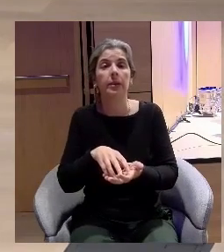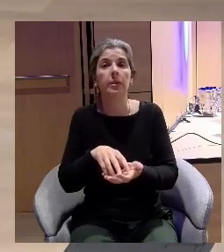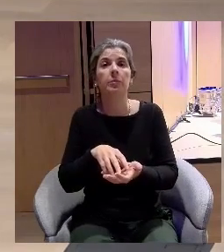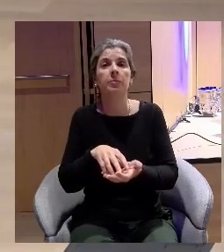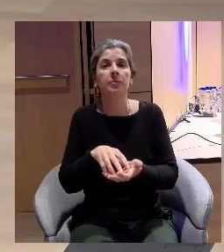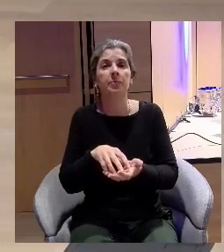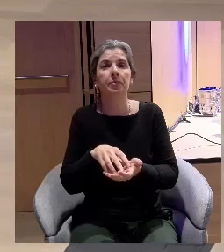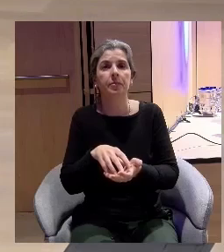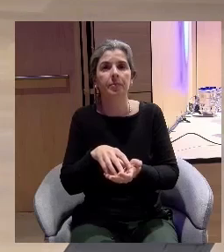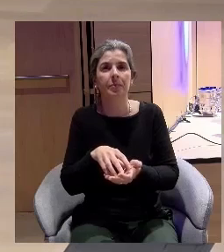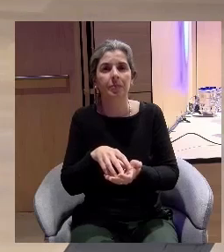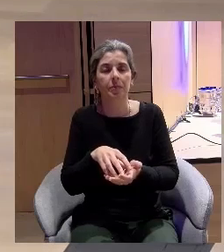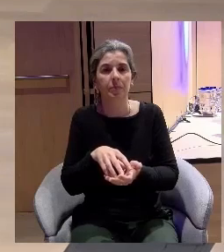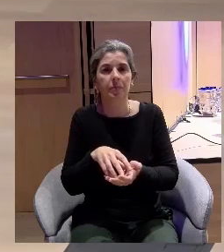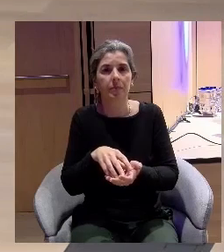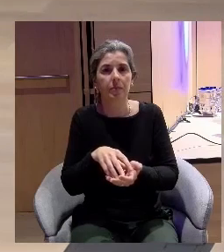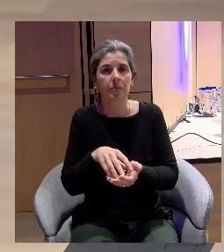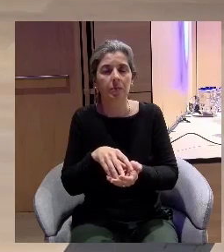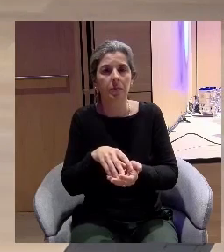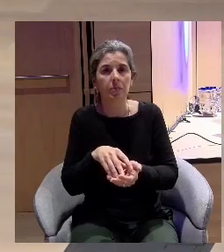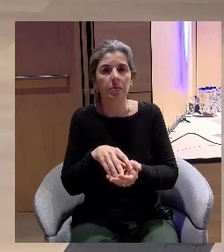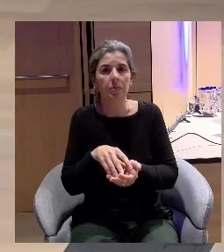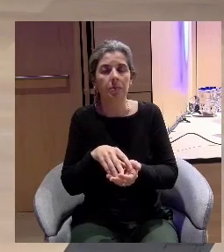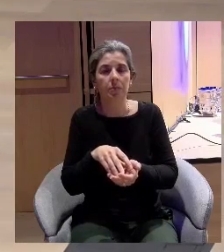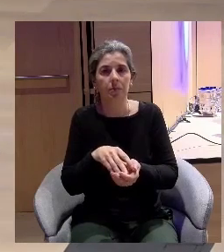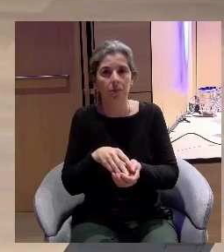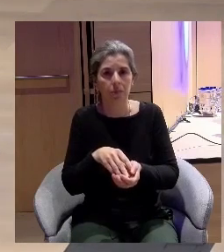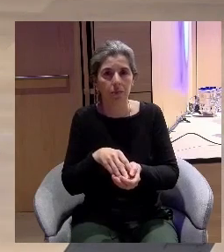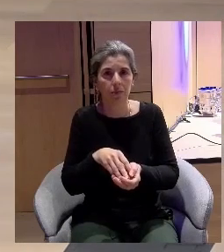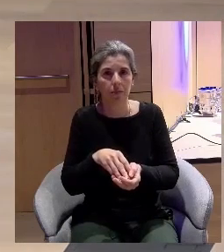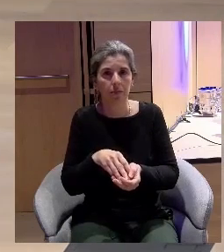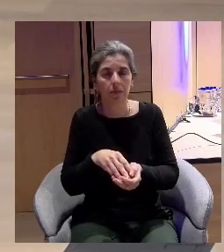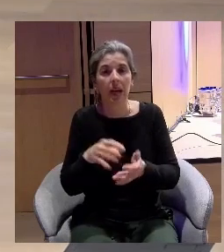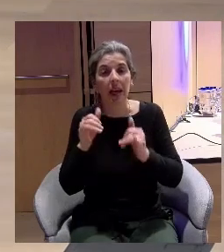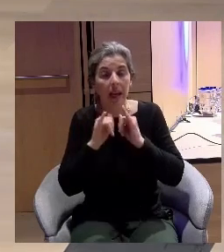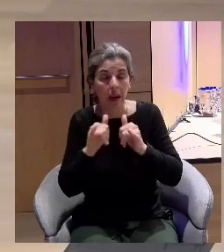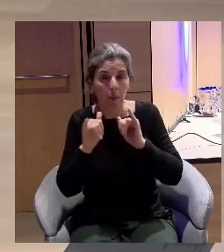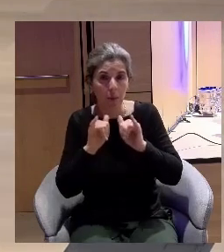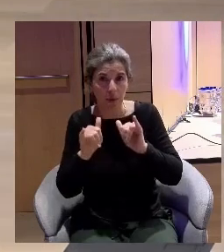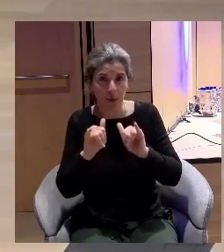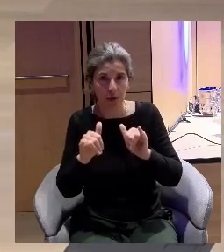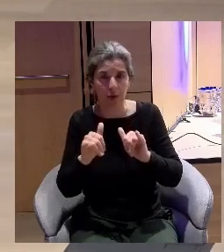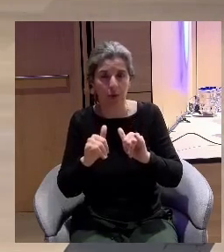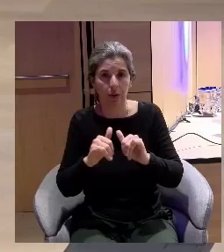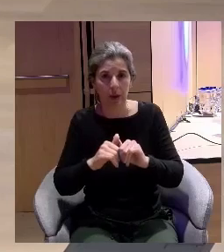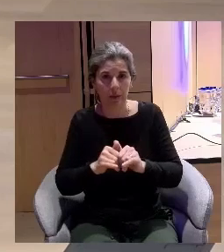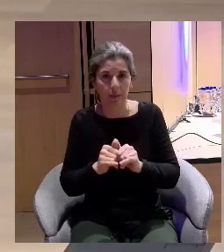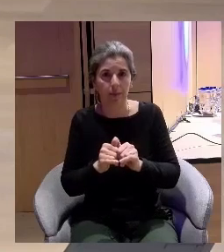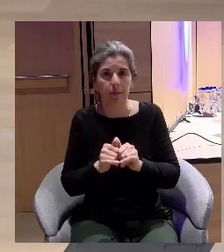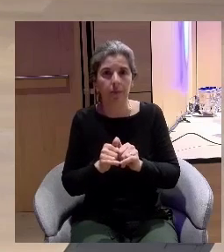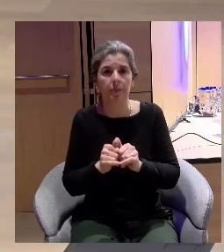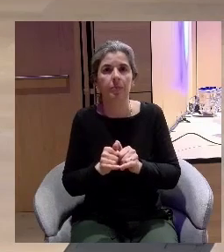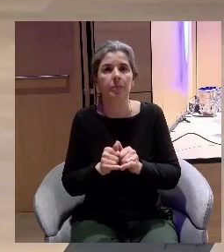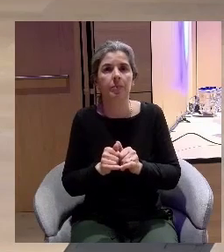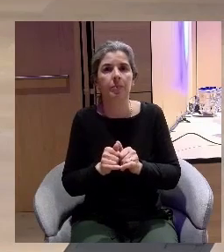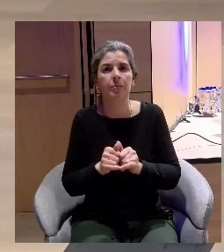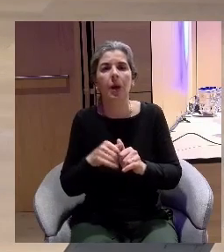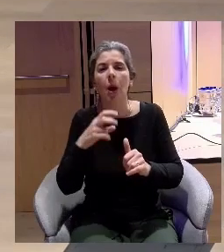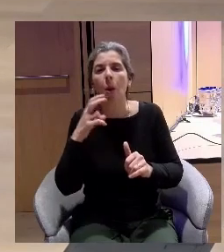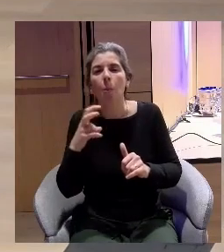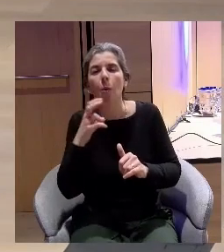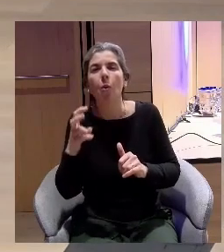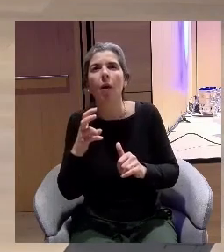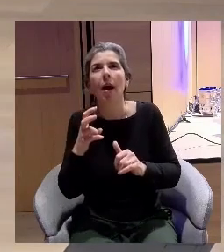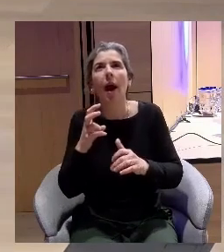es el invitado de piedra a toda esta conversión, que es la corrupción. Entonces, disponibilizar, avanzar y mostrar esas áreas sin